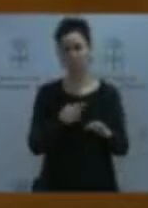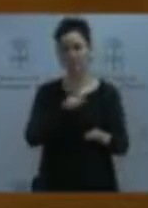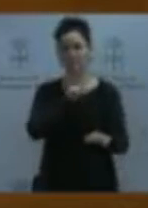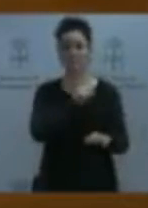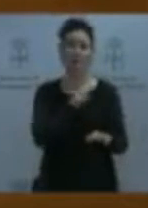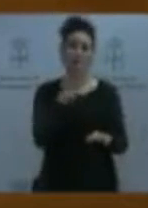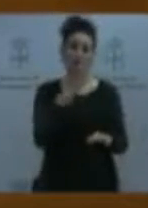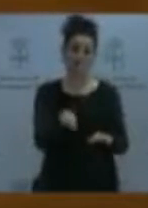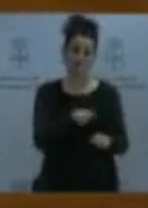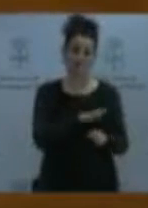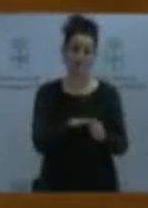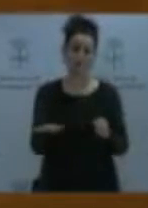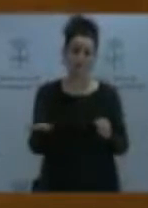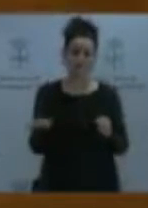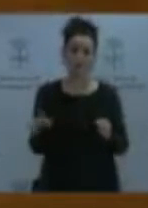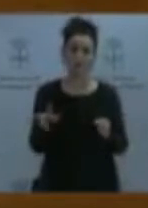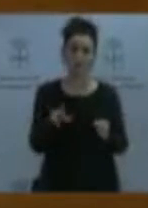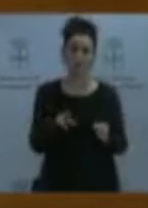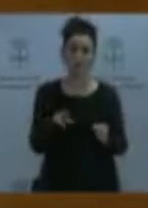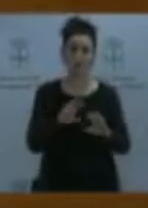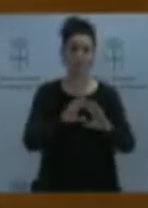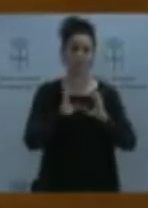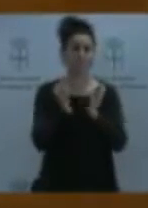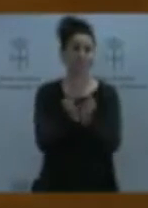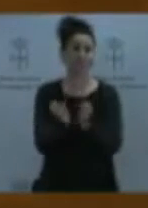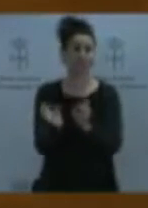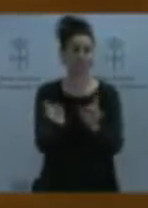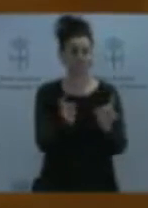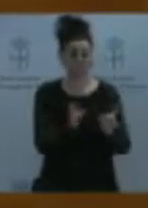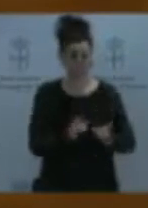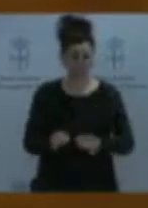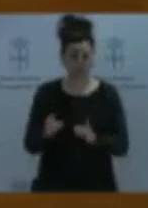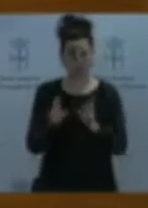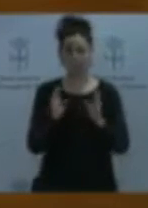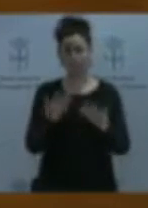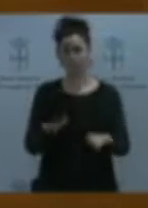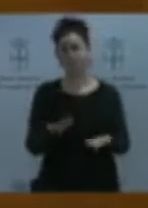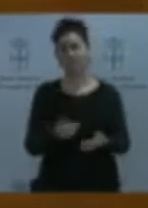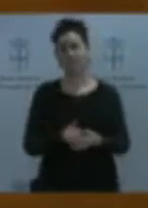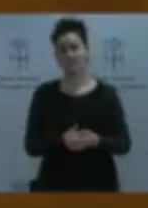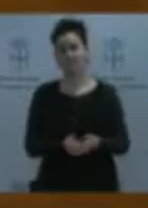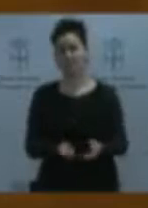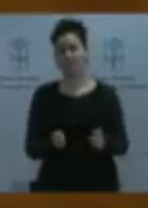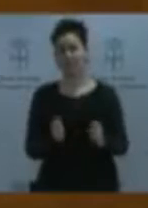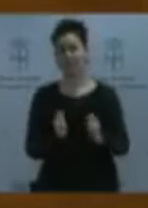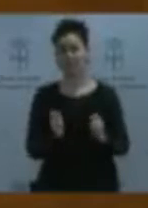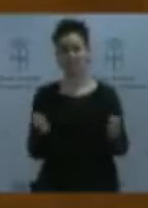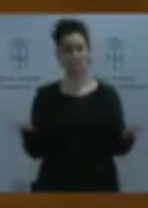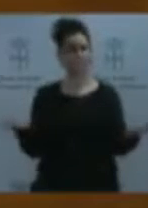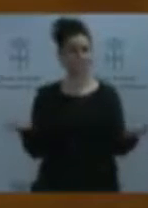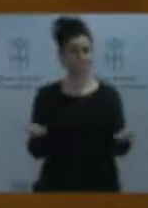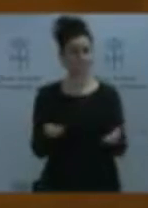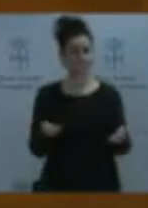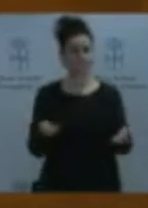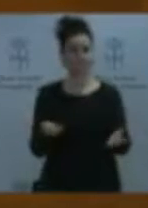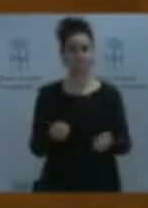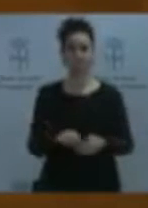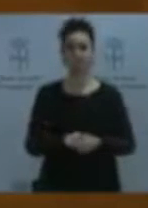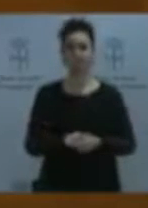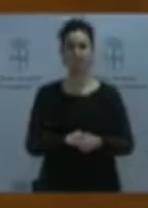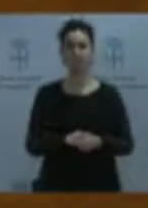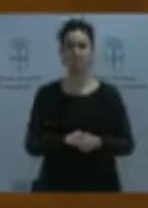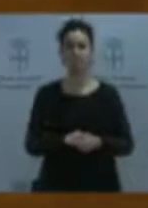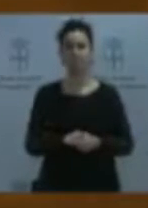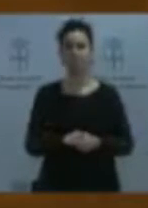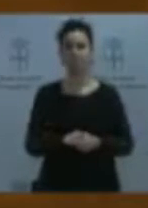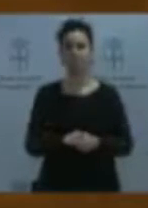todo el mundo, y eso nos implica o nos obliga a adelantarnos a esos escenarios que previsiblemente